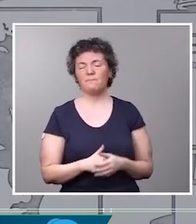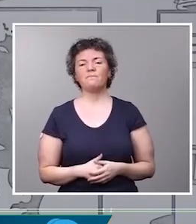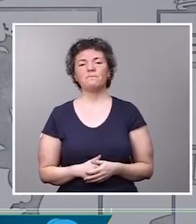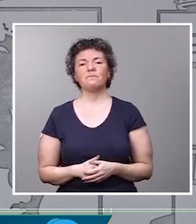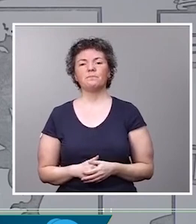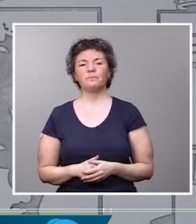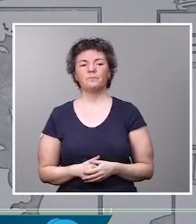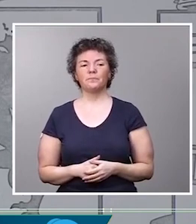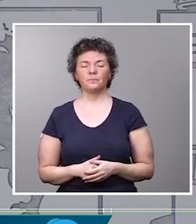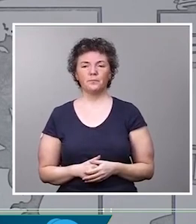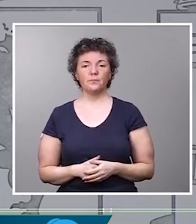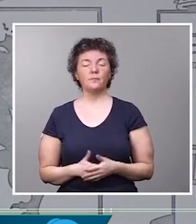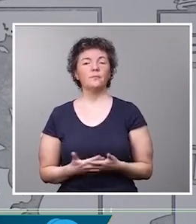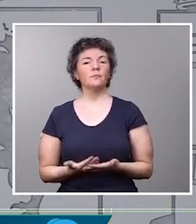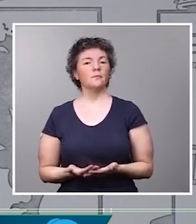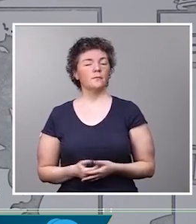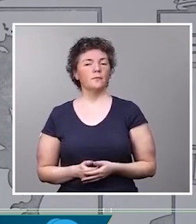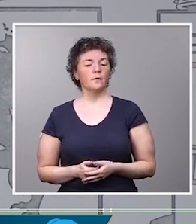fue el bloque de Podemos